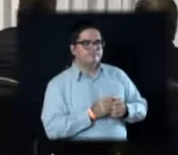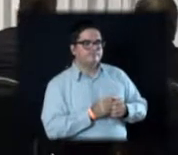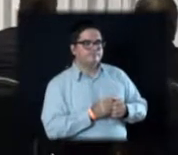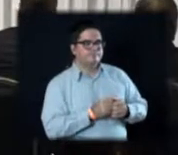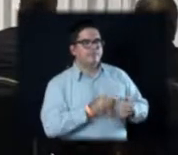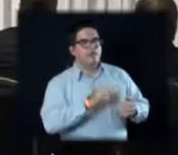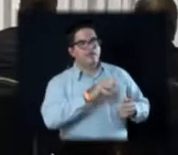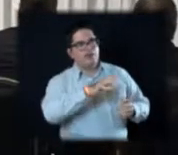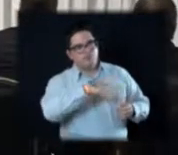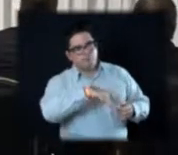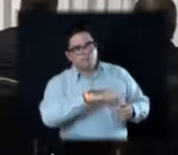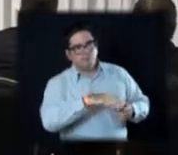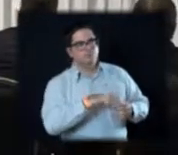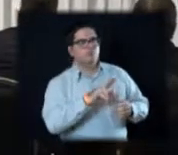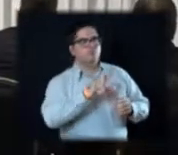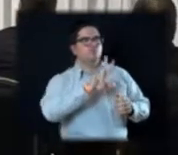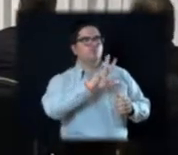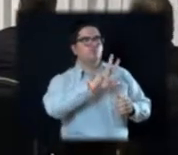aproximadamente